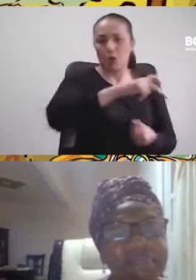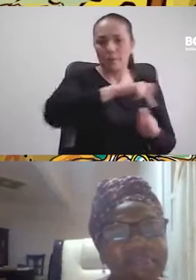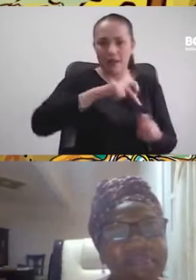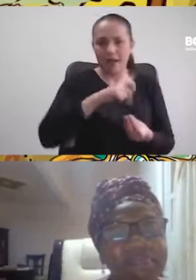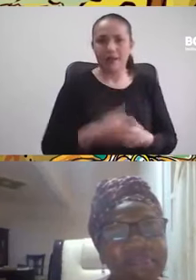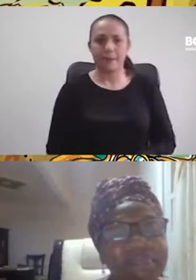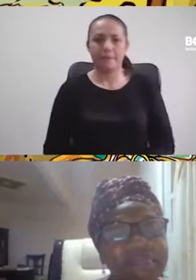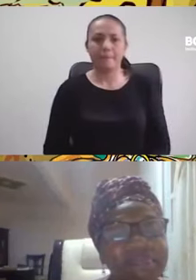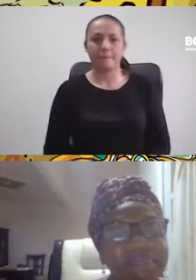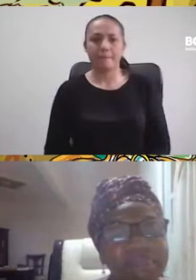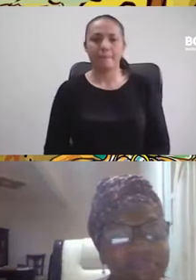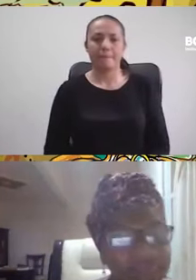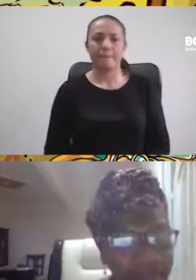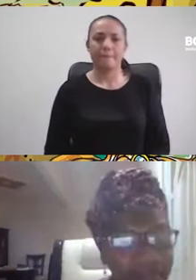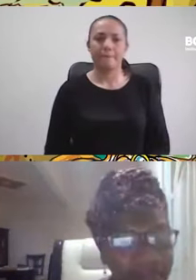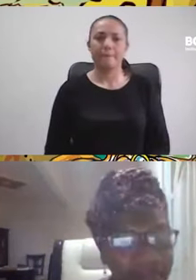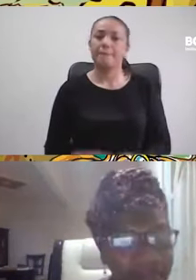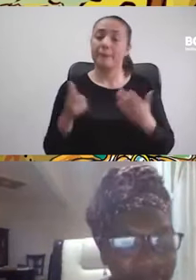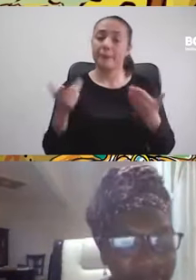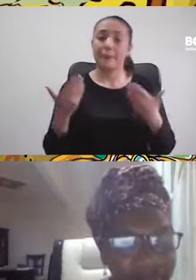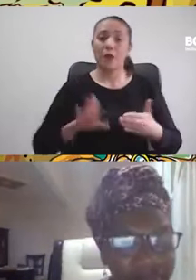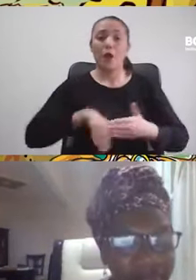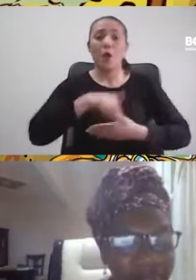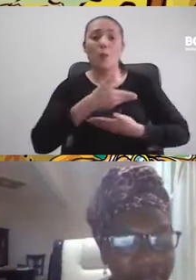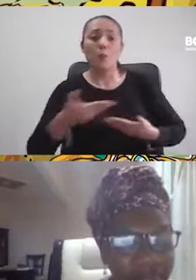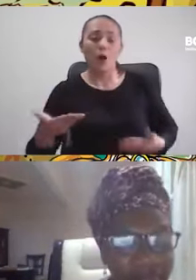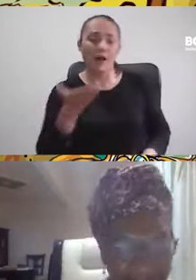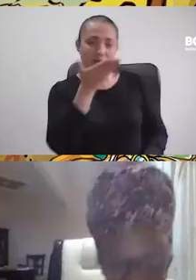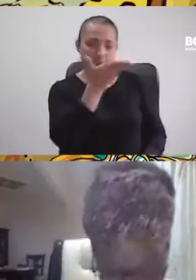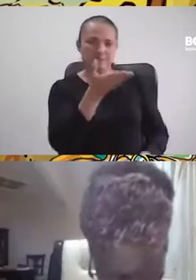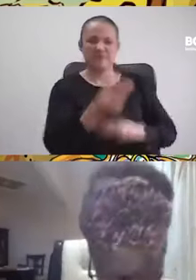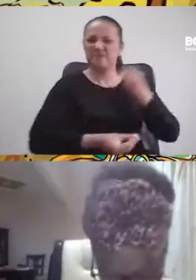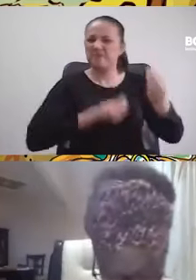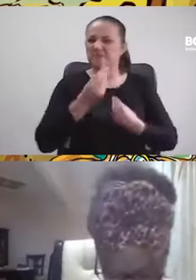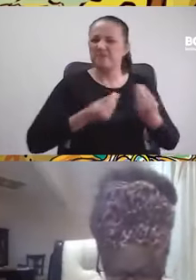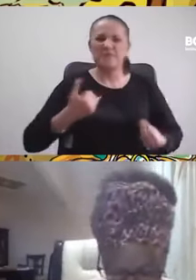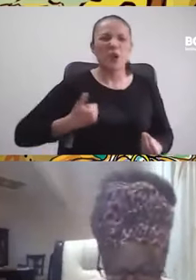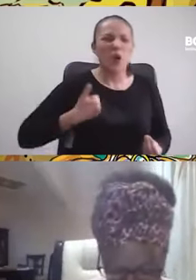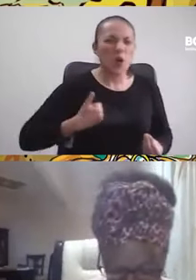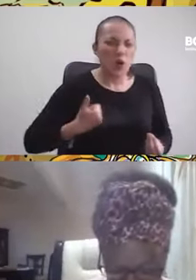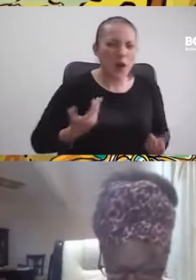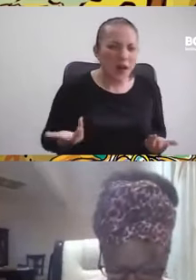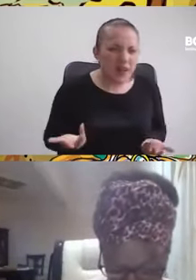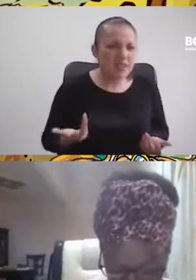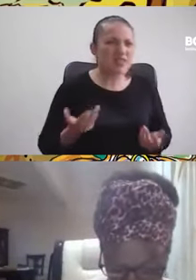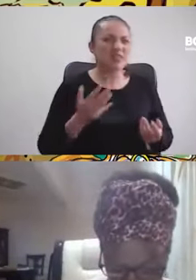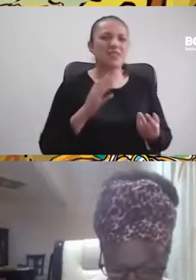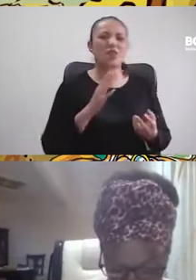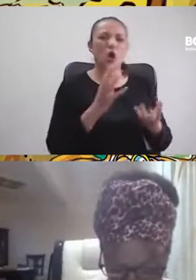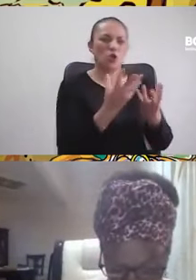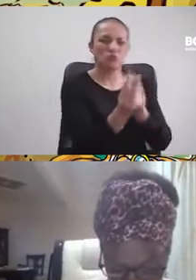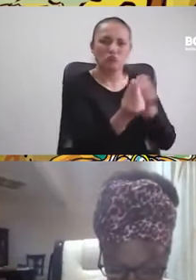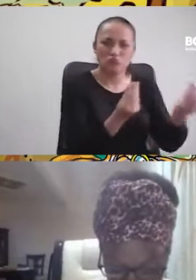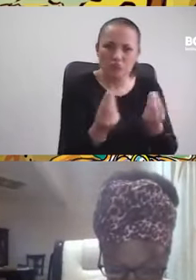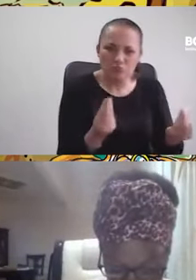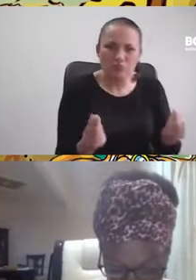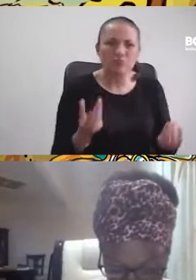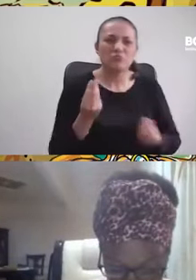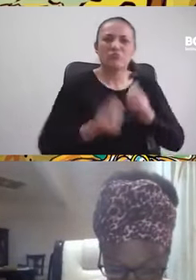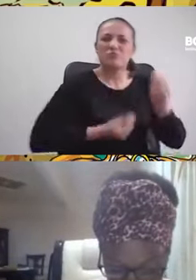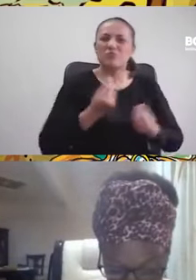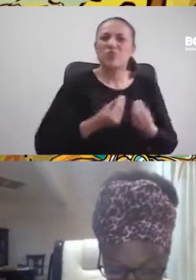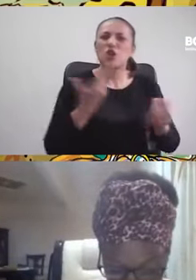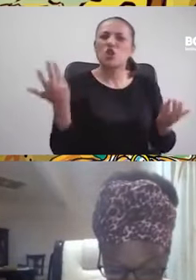Sinahue, Regina, poeta, ¿qué se está haciendo con los jóvenes, con los cuadros, todo el marco de esta